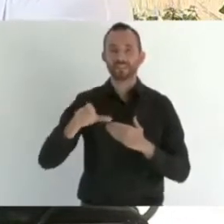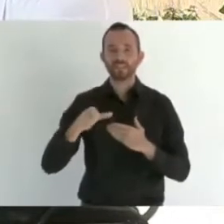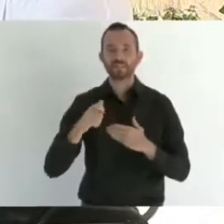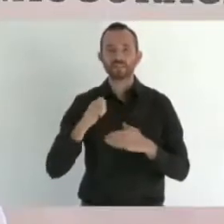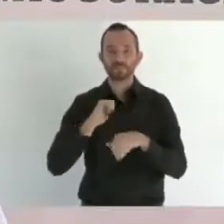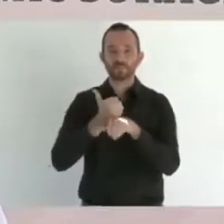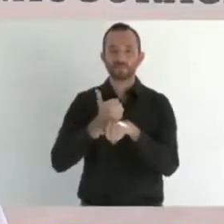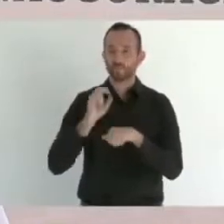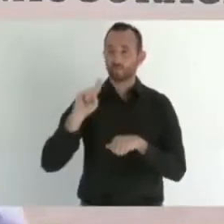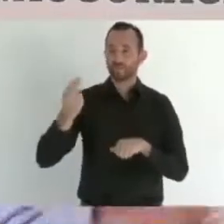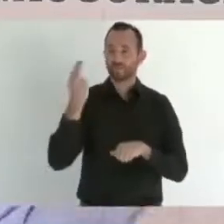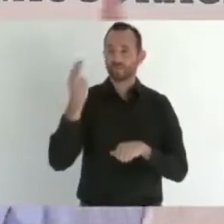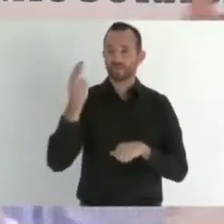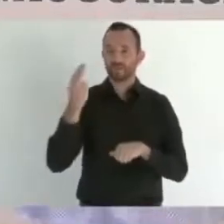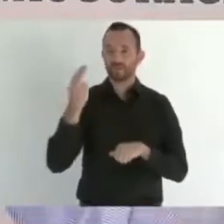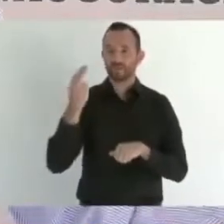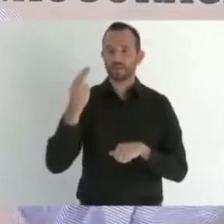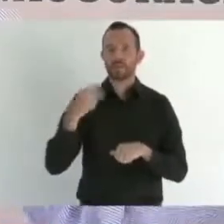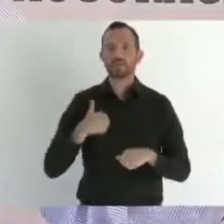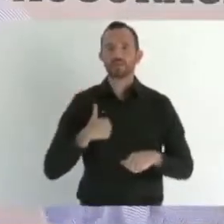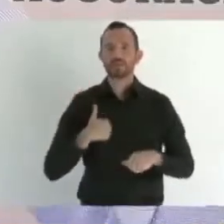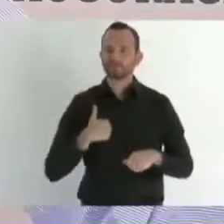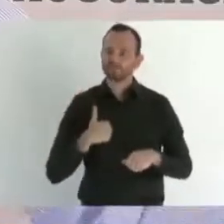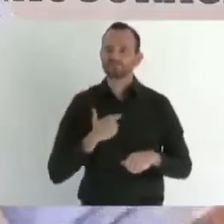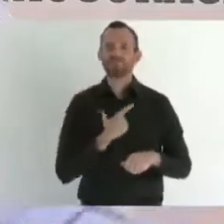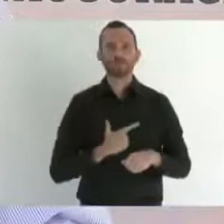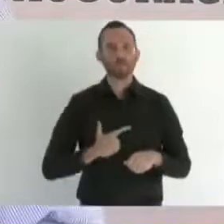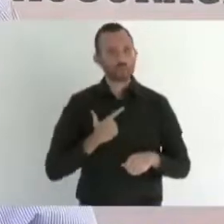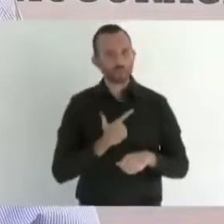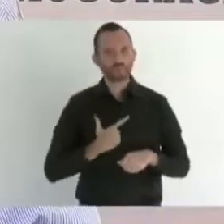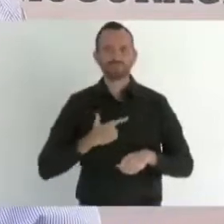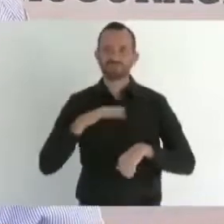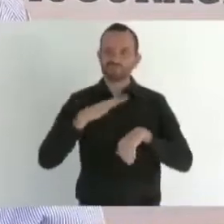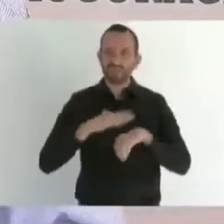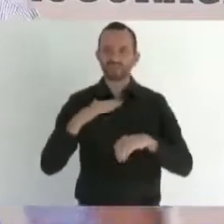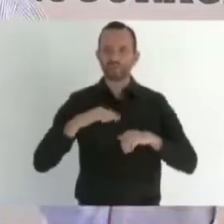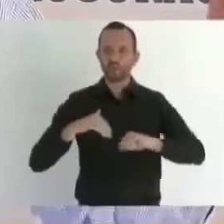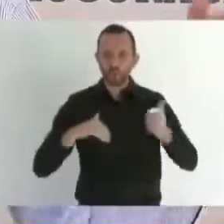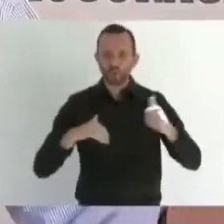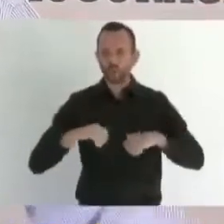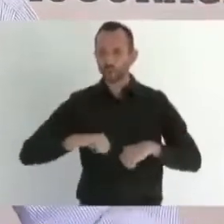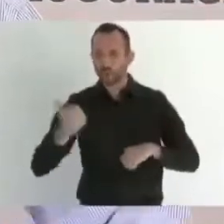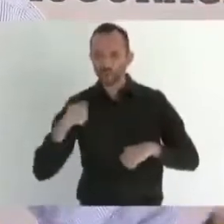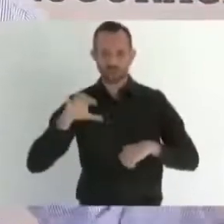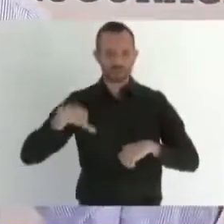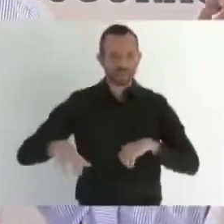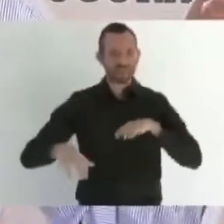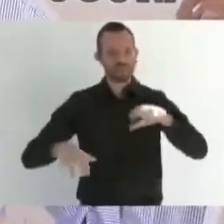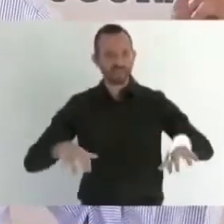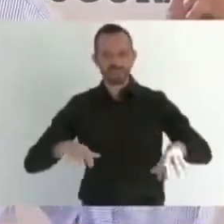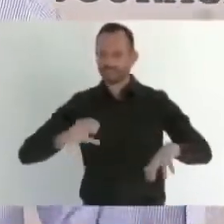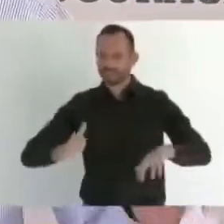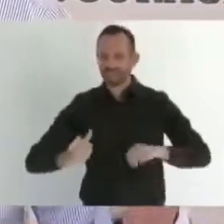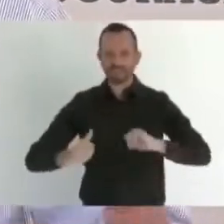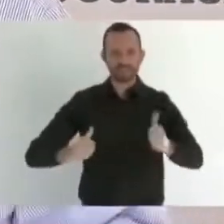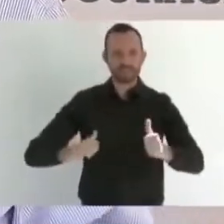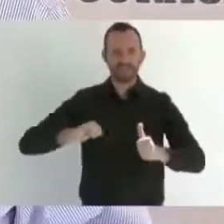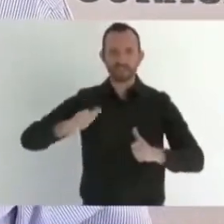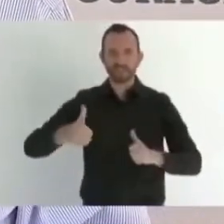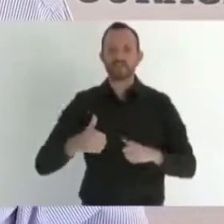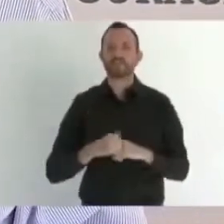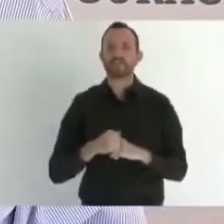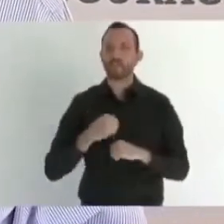gusto para que haya más opciones más alternativas todo lo que sean escuelas todo lo que